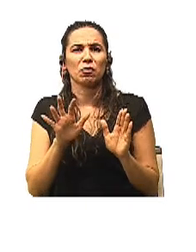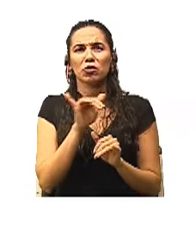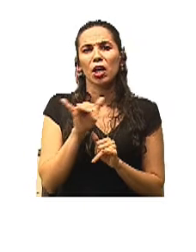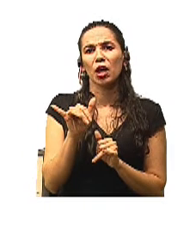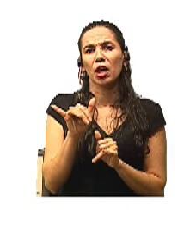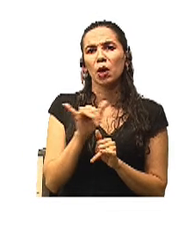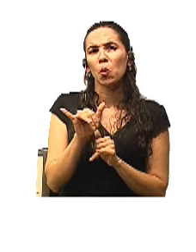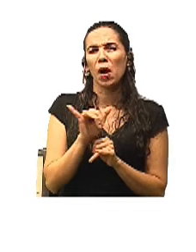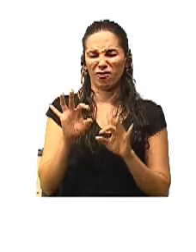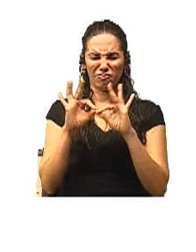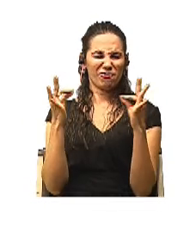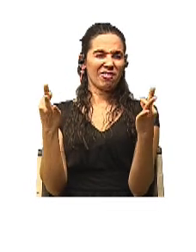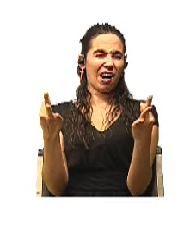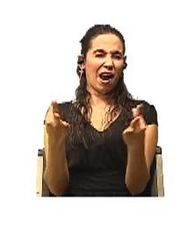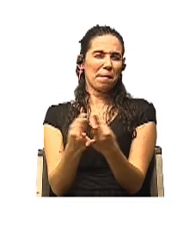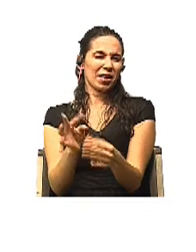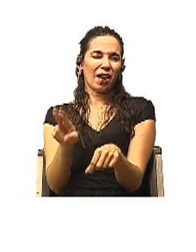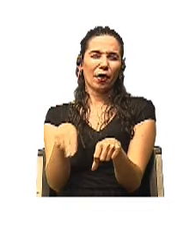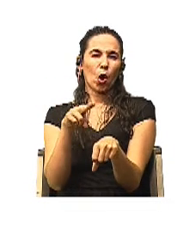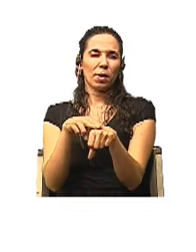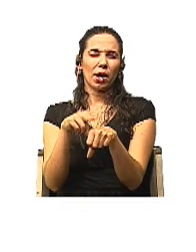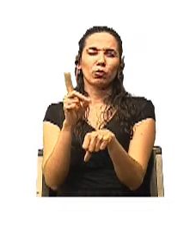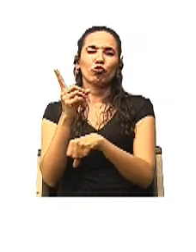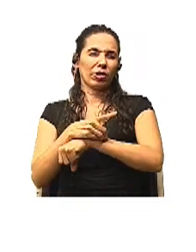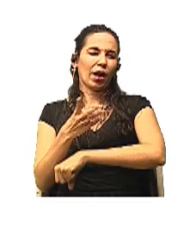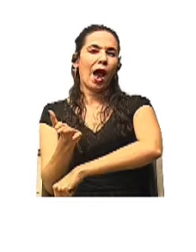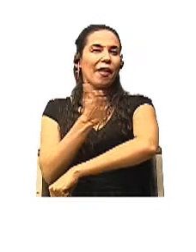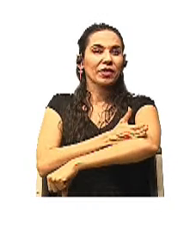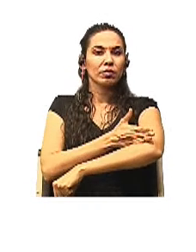como una familia normal, tradicional.